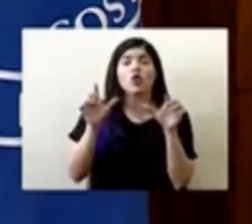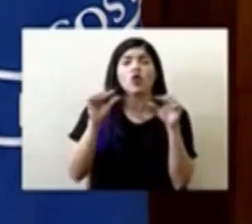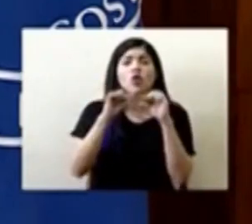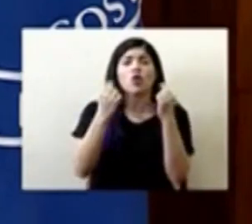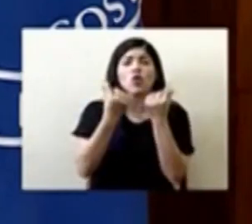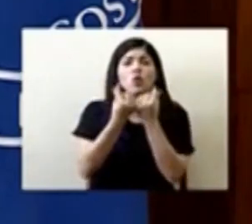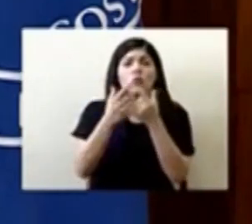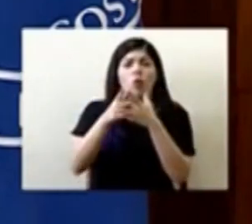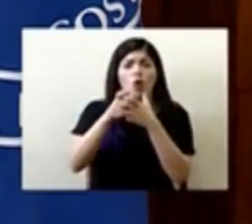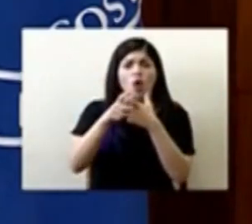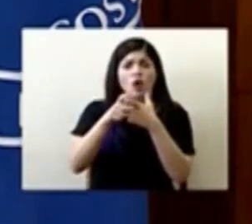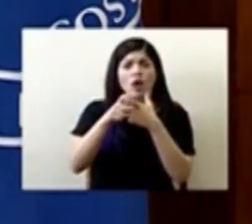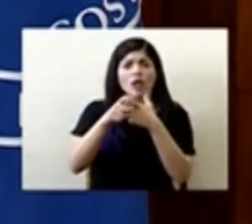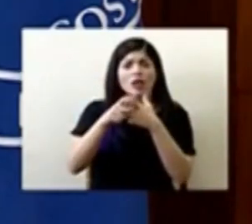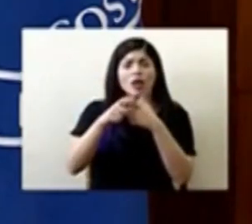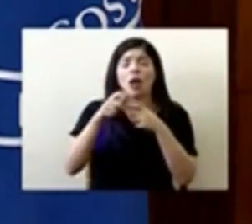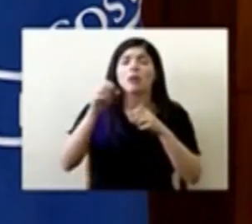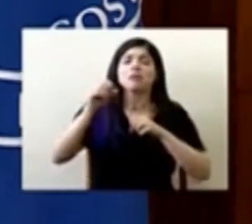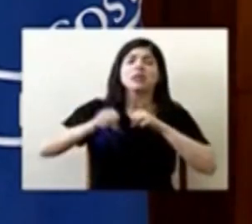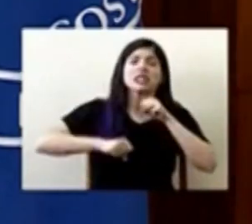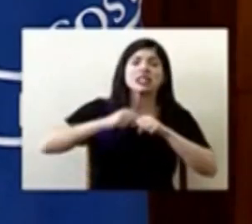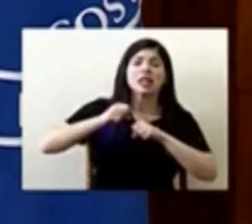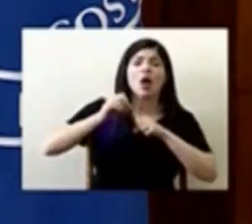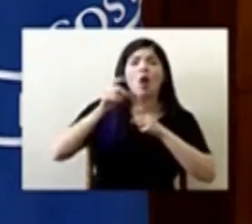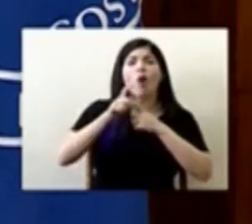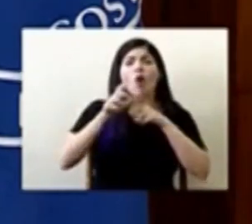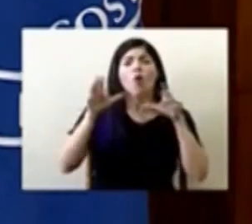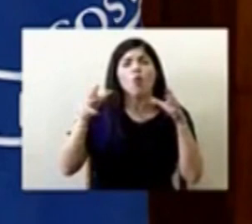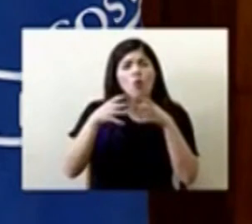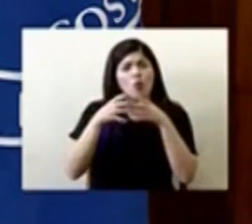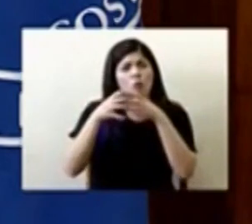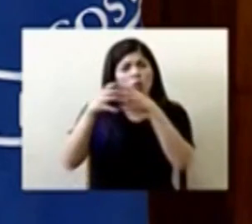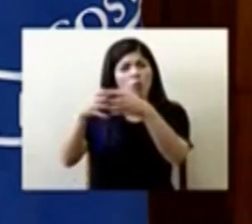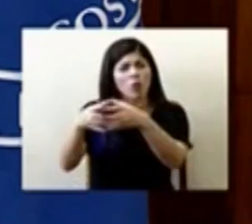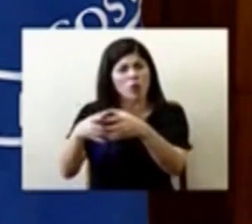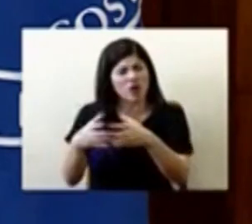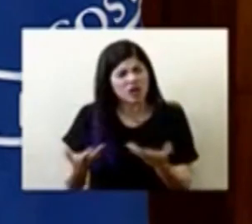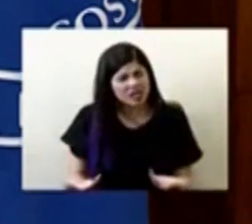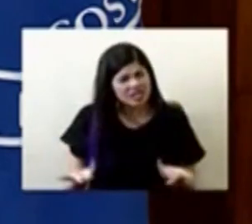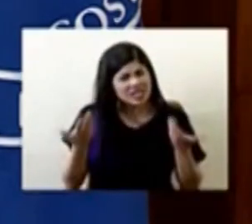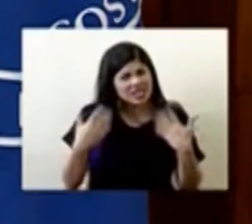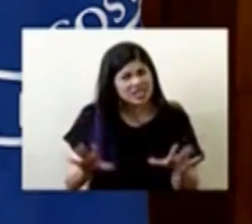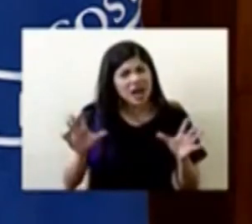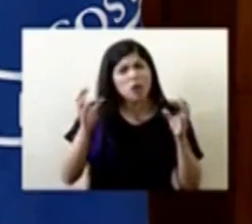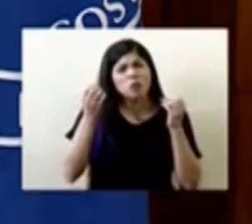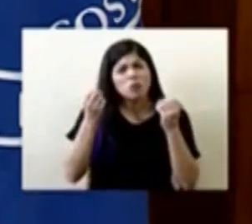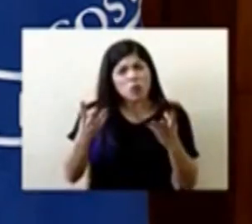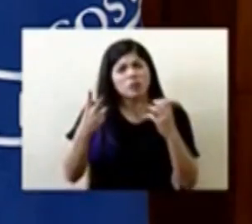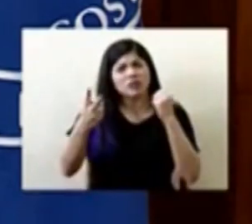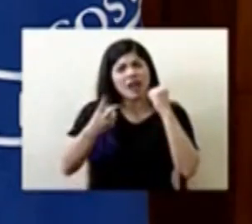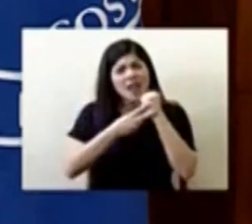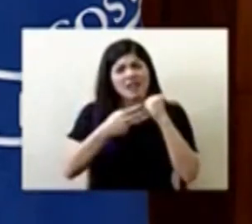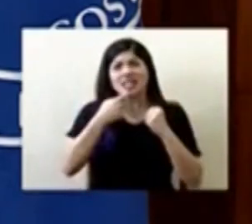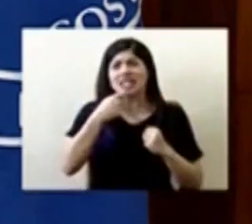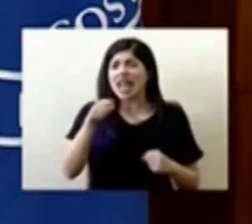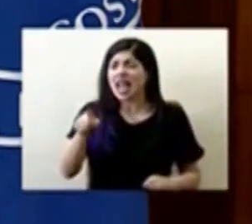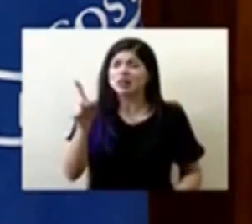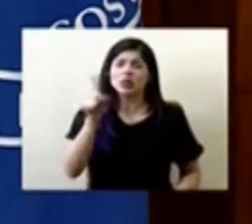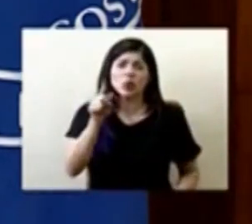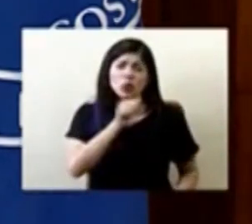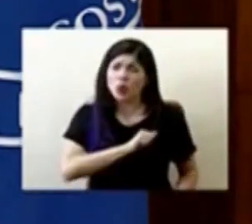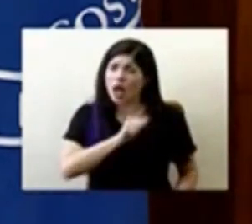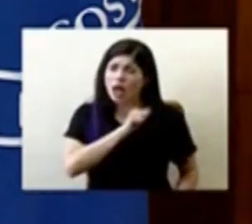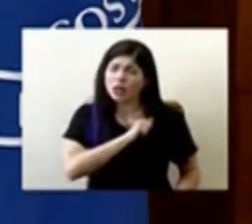a andar en bicicleta o a andar corriendo. Y lo hemos dicho muchas veces, esa no es la actitud, por